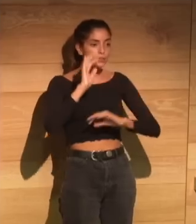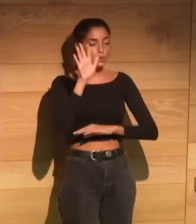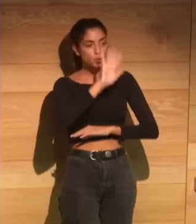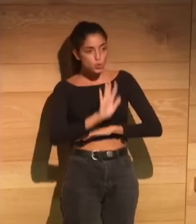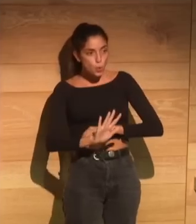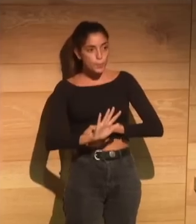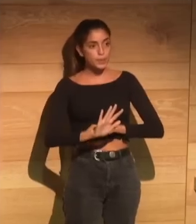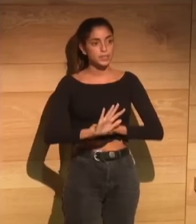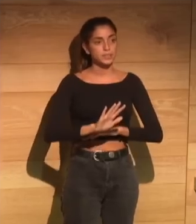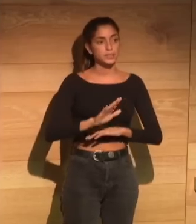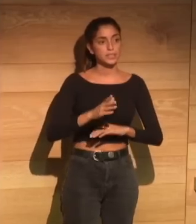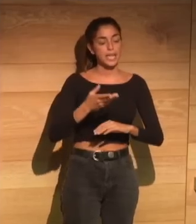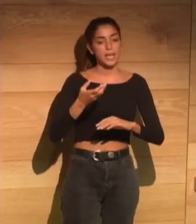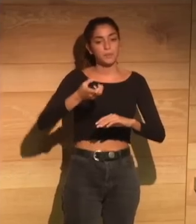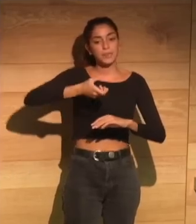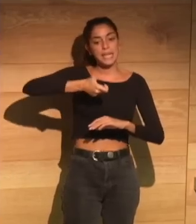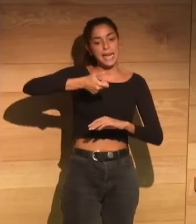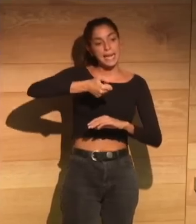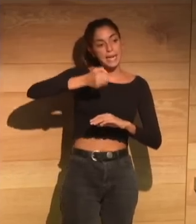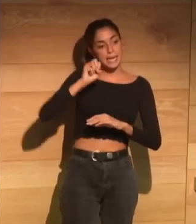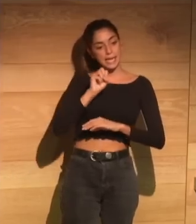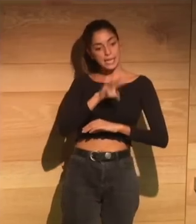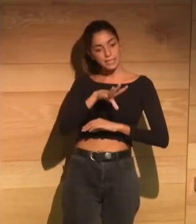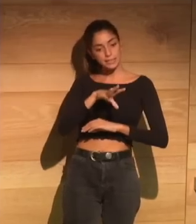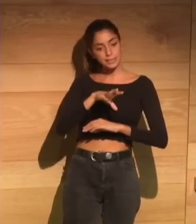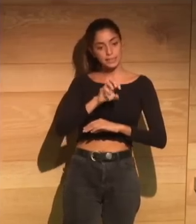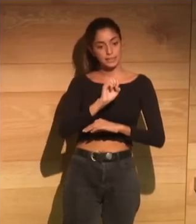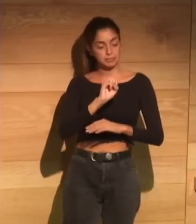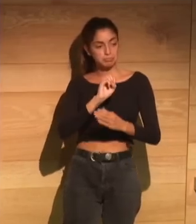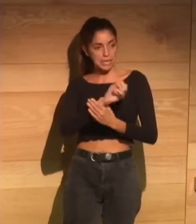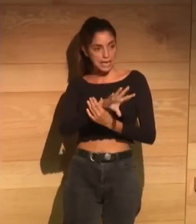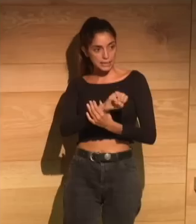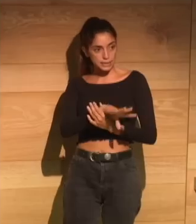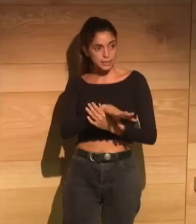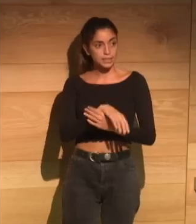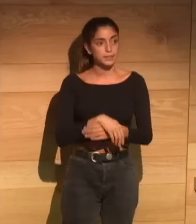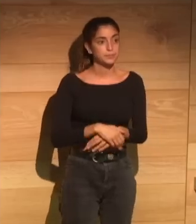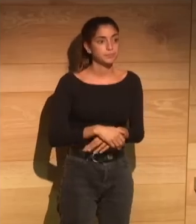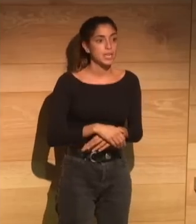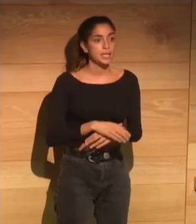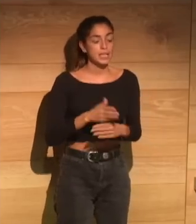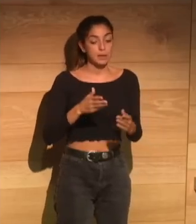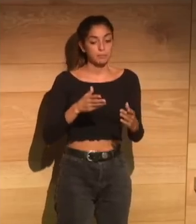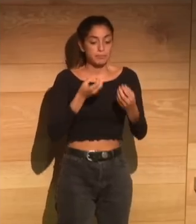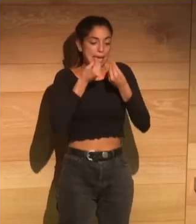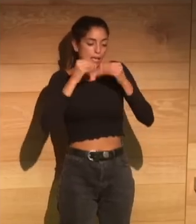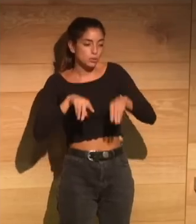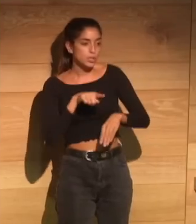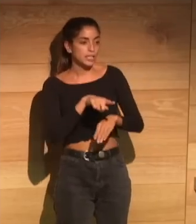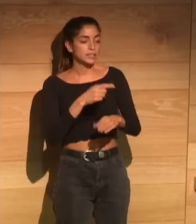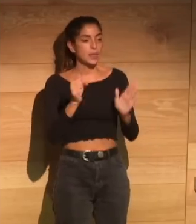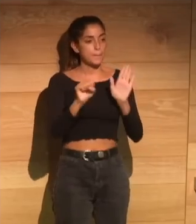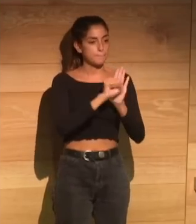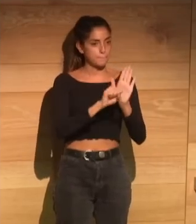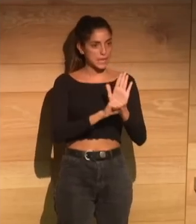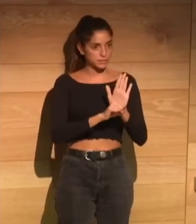una linterna que iluminaba eso y pasabas un domingo por la tarde buenísimo. Parte de esta historia es una historia de guerras de patentes, ya lo veremos,